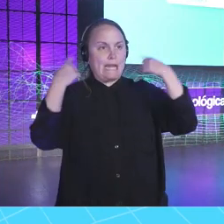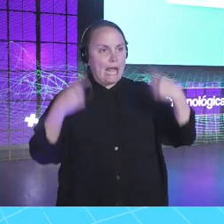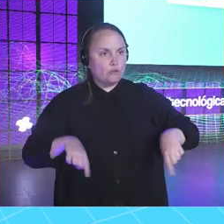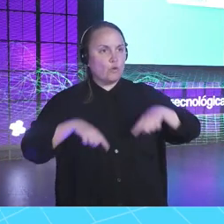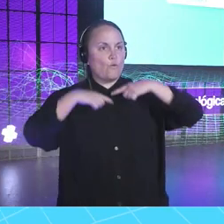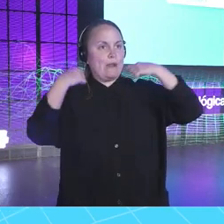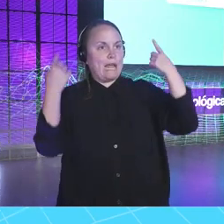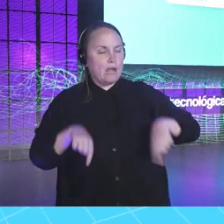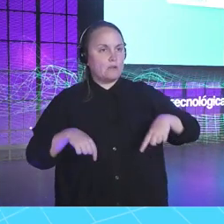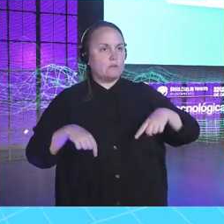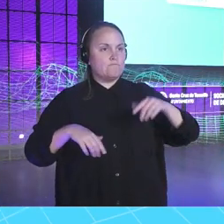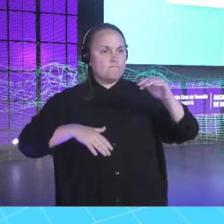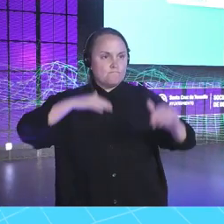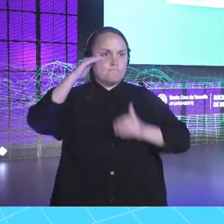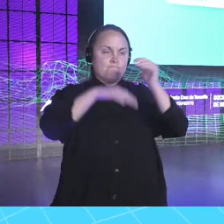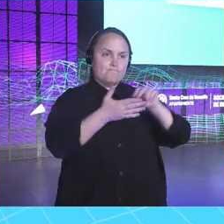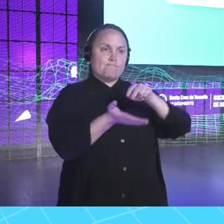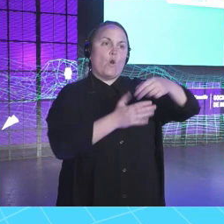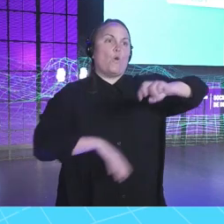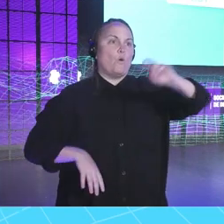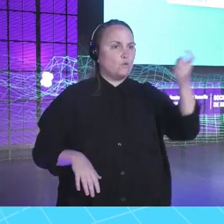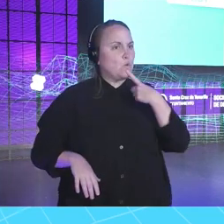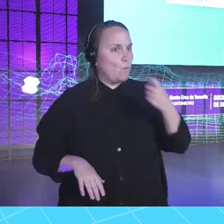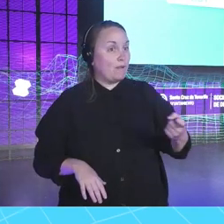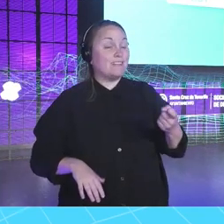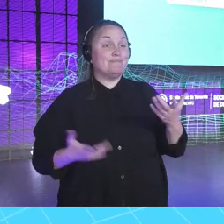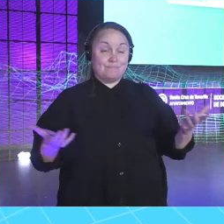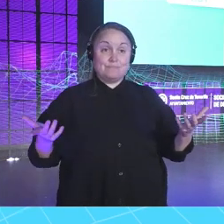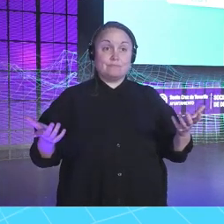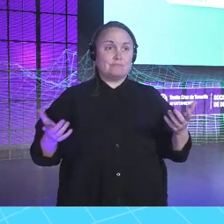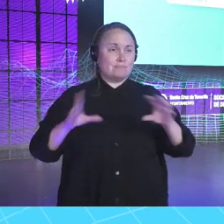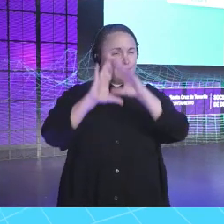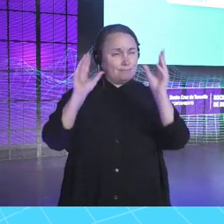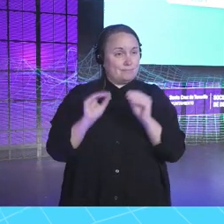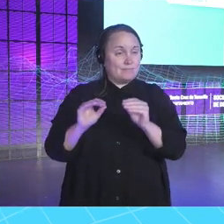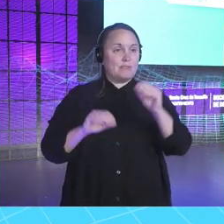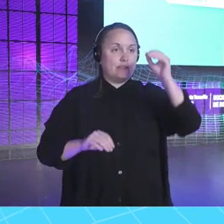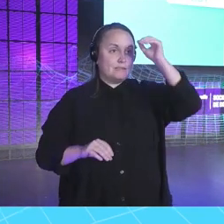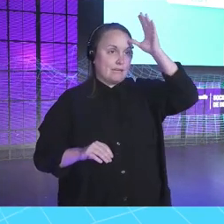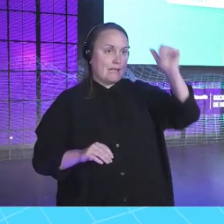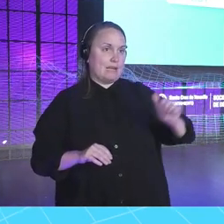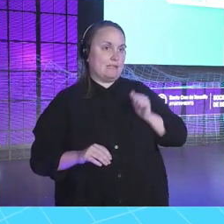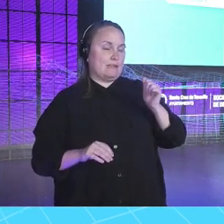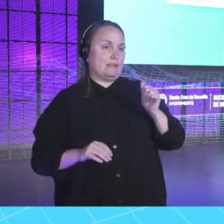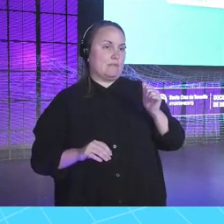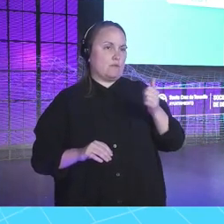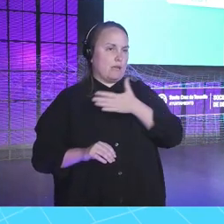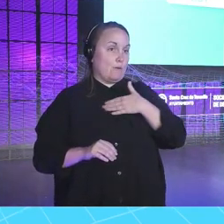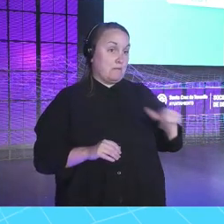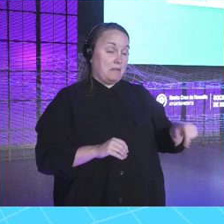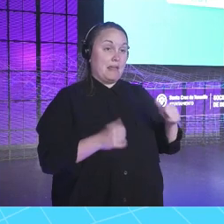de otro al final te cuesta levantarte y decir Oye pues y donde entra la Inteligencia artificial de lo que me gustaría dedicar mis últimos 10 minutos